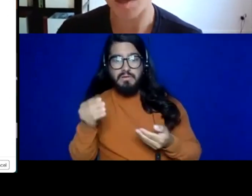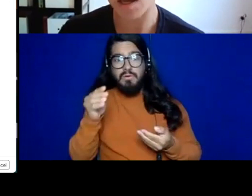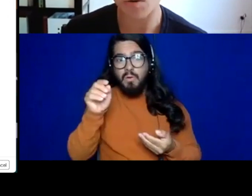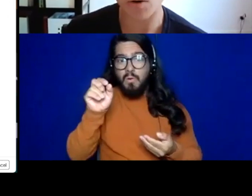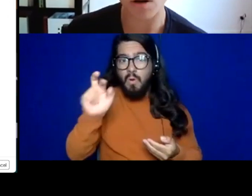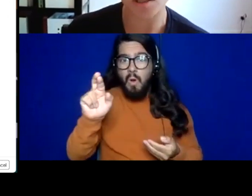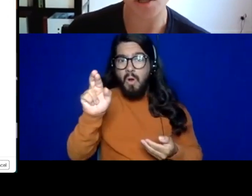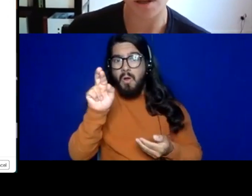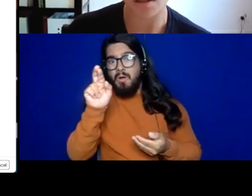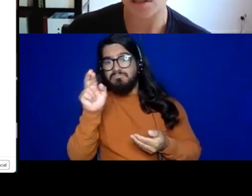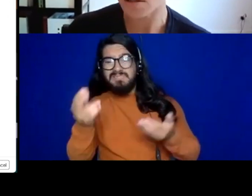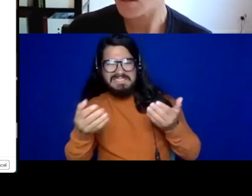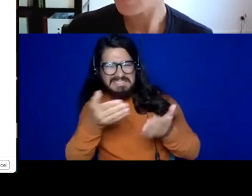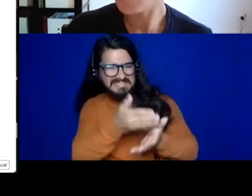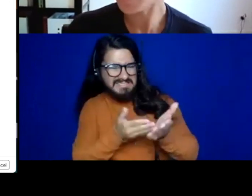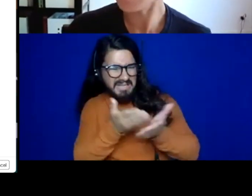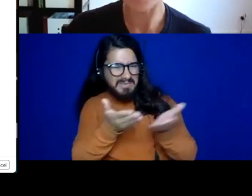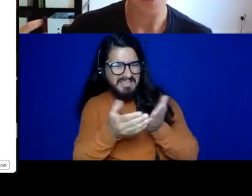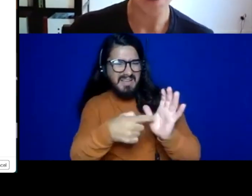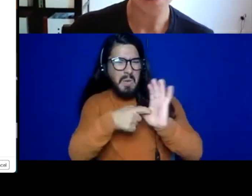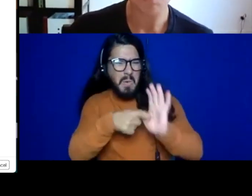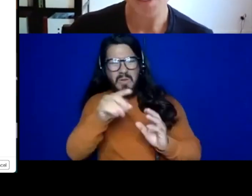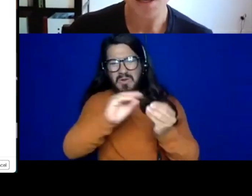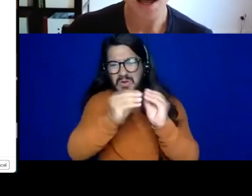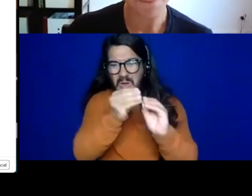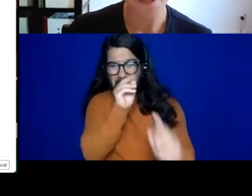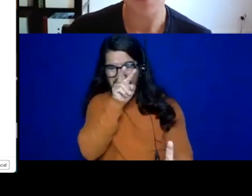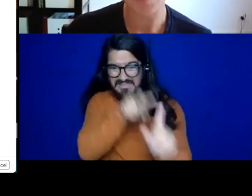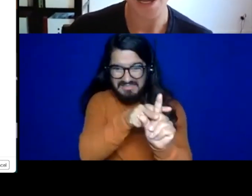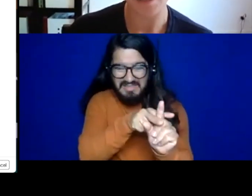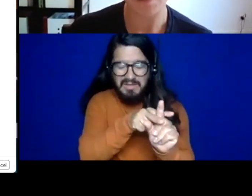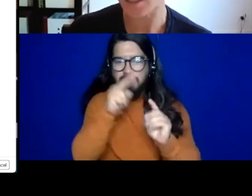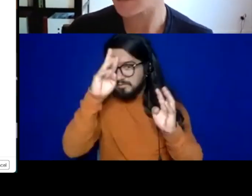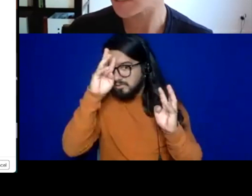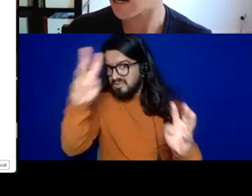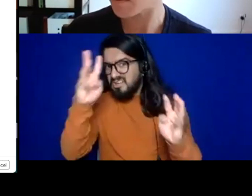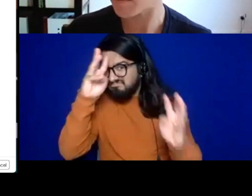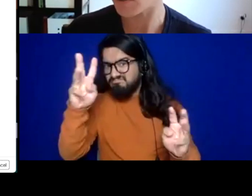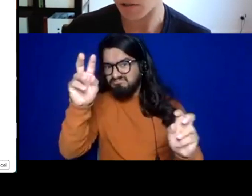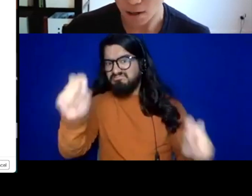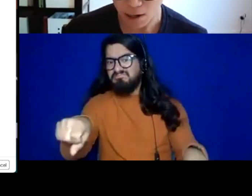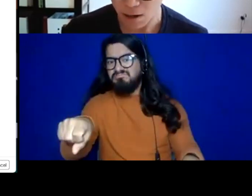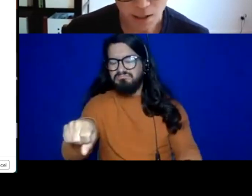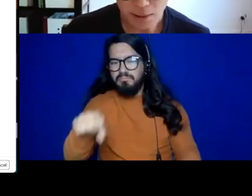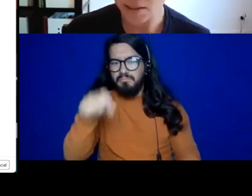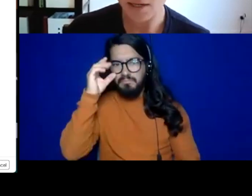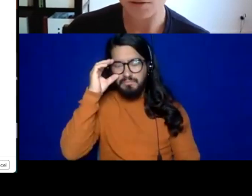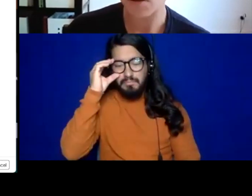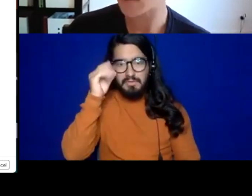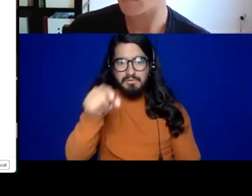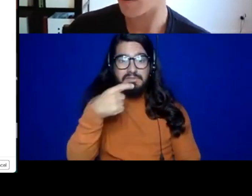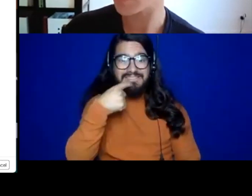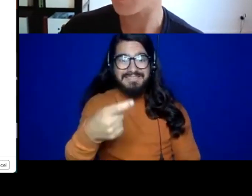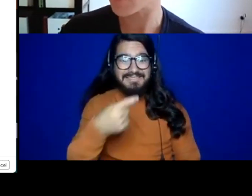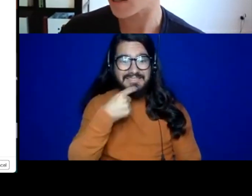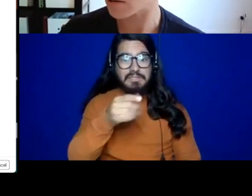diferentes servicios también necesitan un número, otro carácter. Y tú puedes generarlo y lo puedes editar como yo acabo